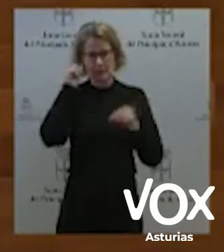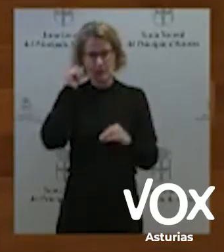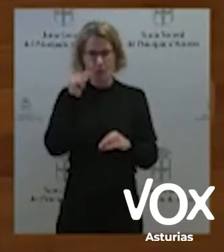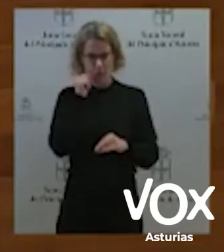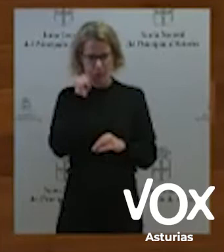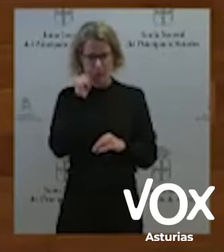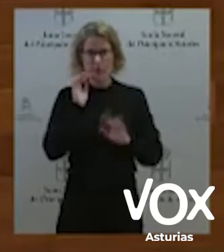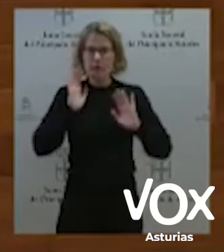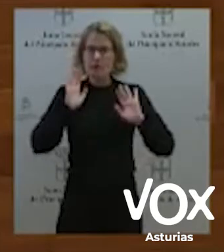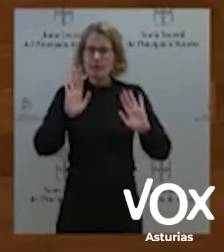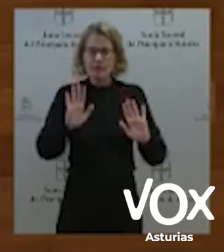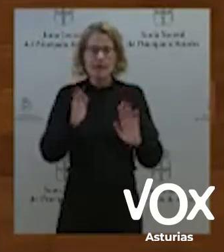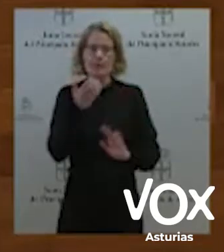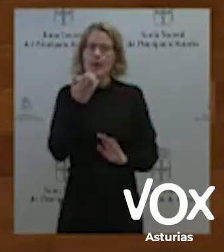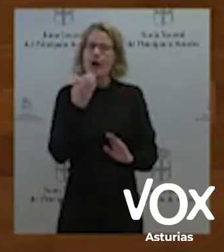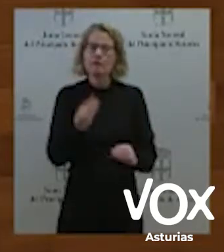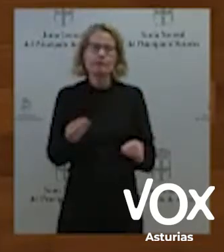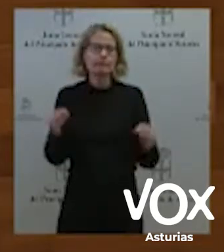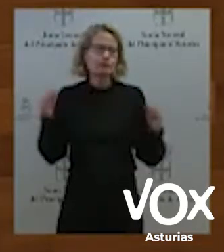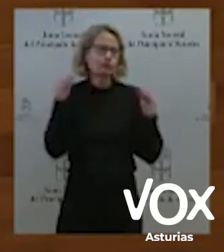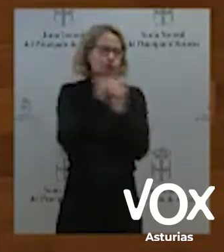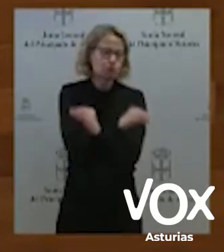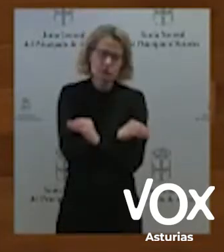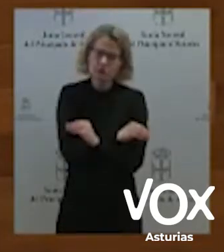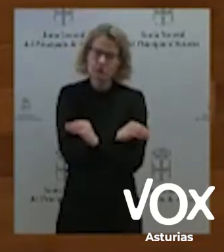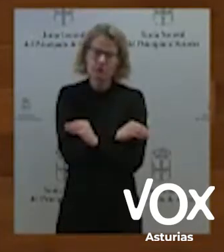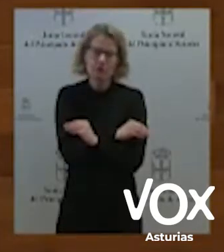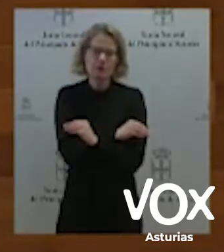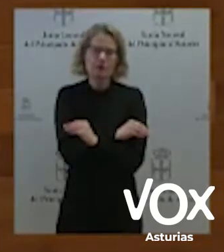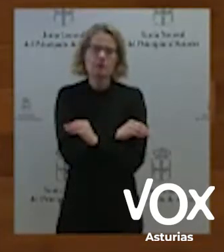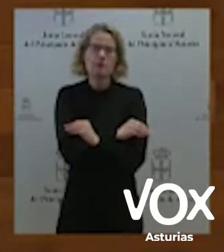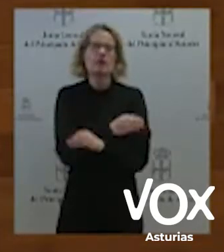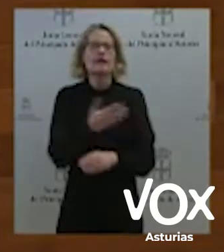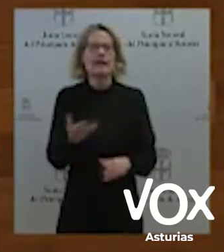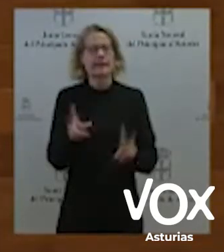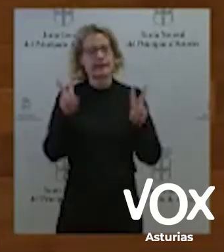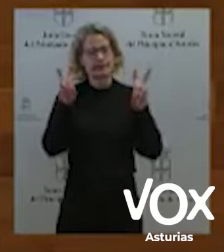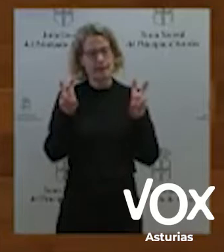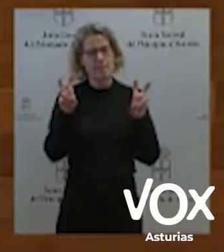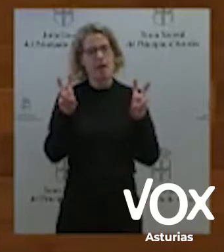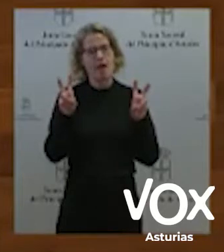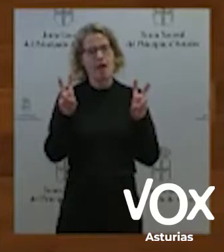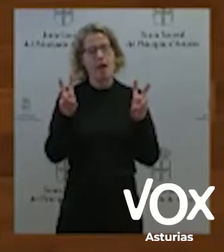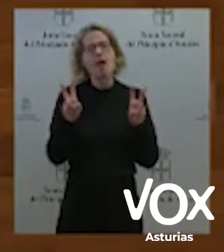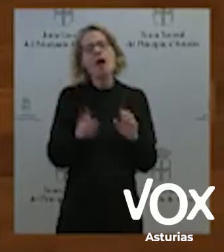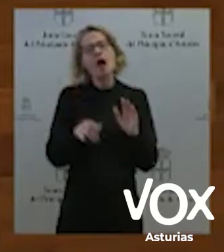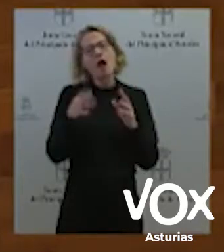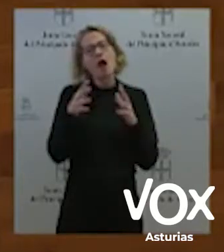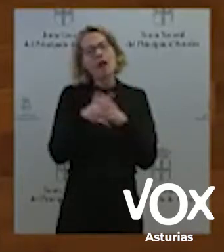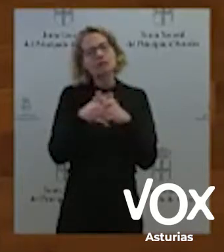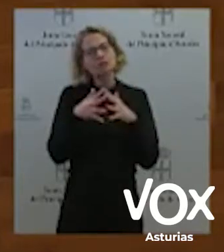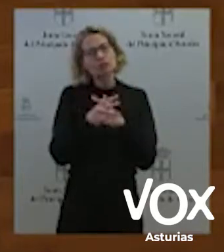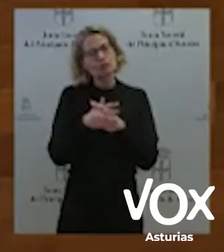ustedes en la idea que proponen de crear nuevas estructuras administrativas que ya hay en exceso, o en lo relativo al surgimiento de